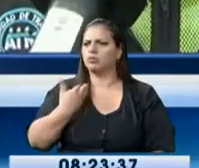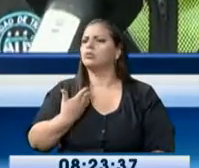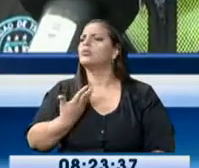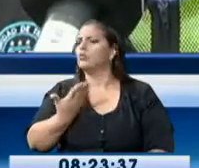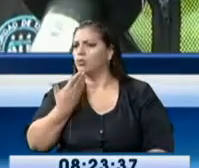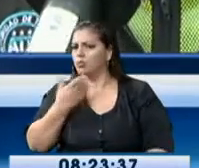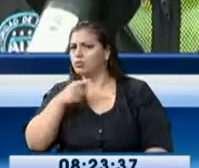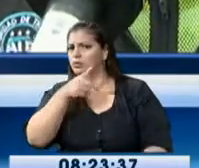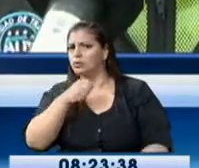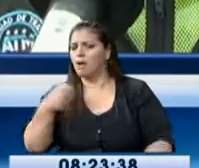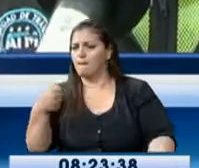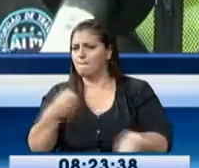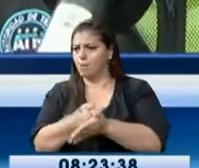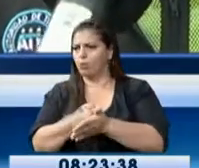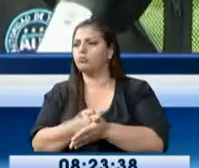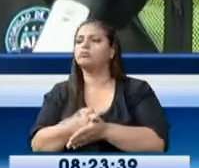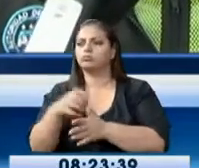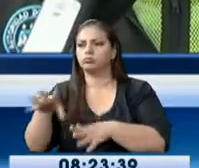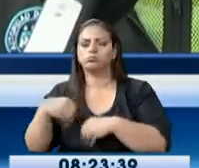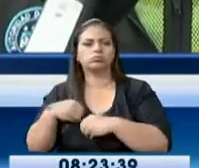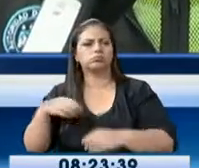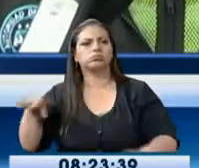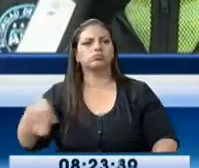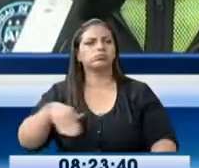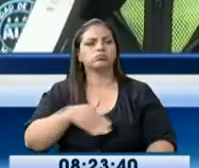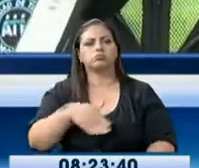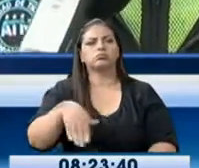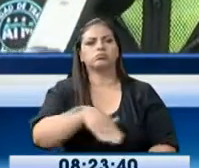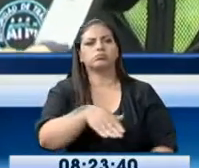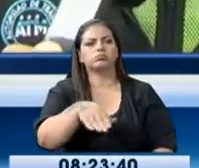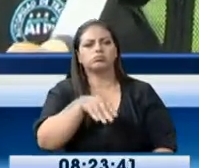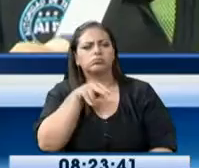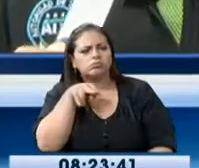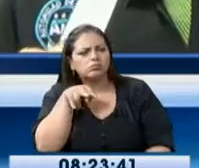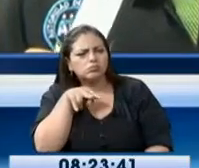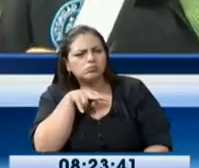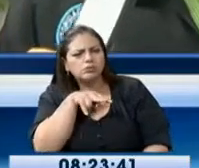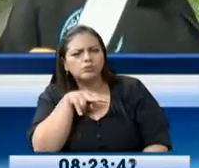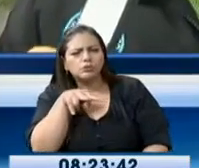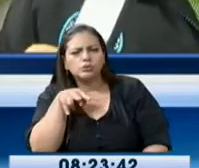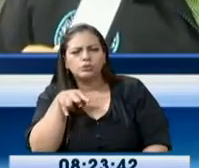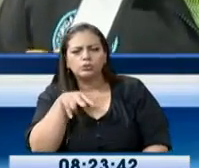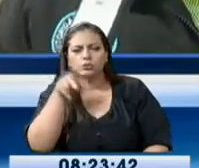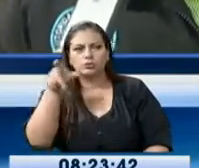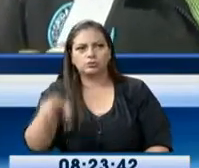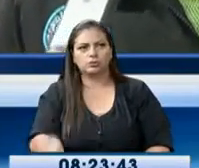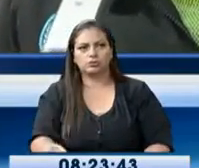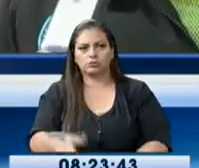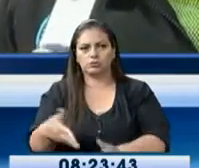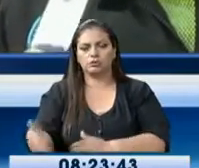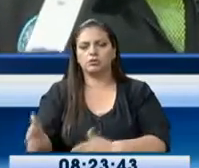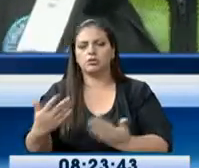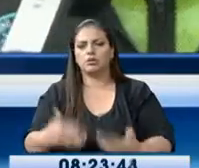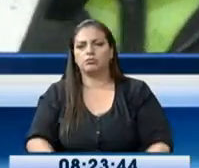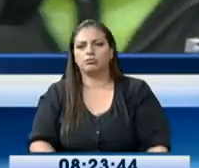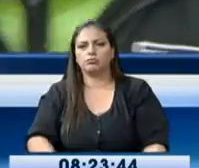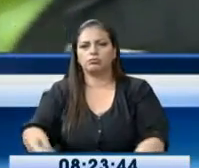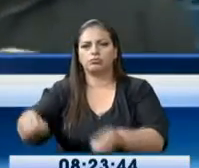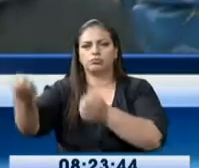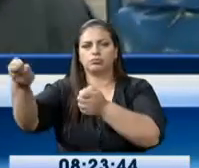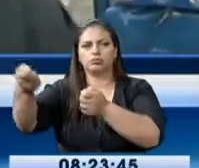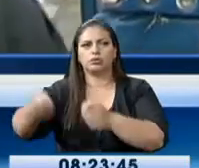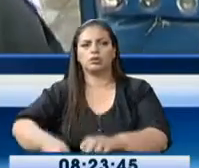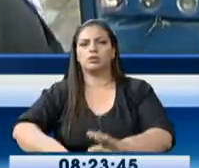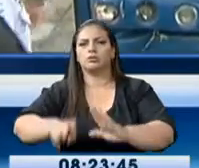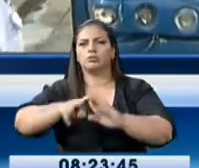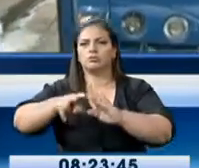siniestro. Como podrá visualizar, ya el vehículo y el fallecido ya fue trasladado a lo que es a la morgue, el vehículo al CRB, y